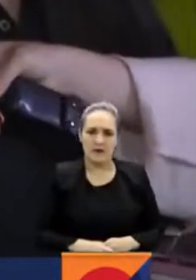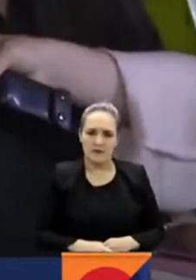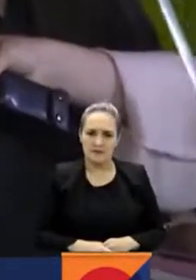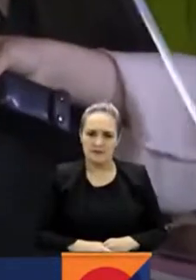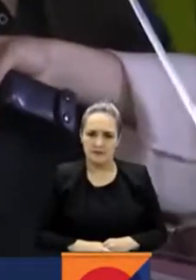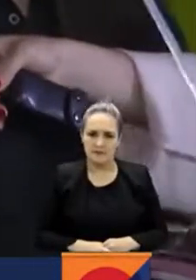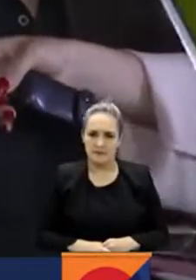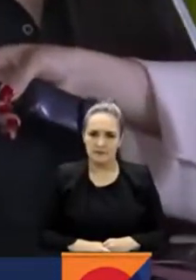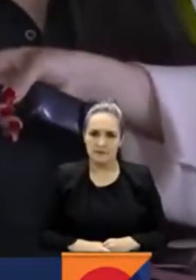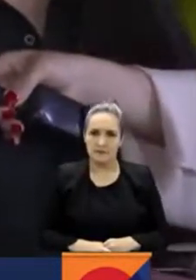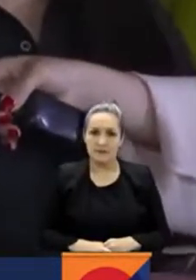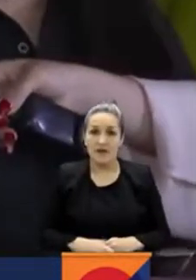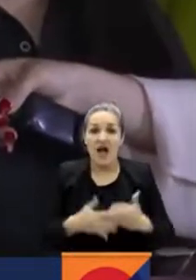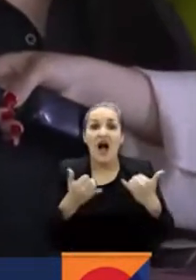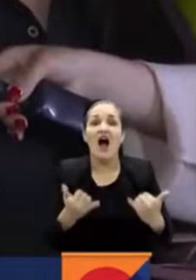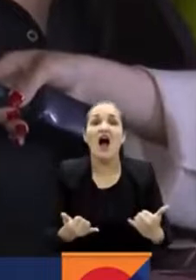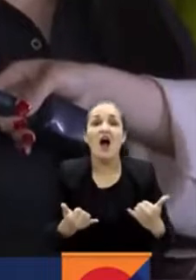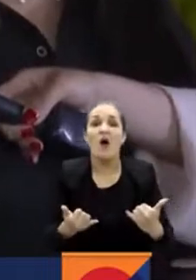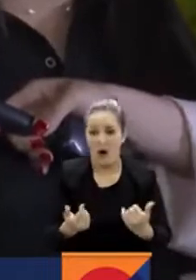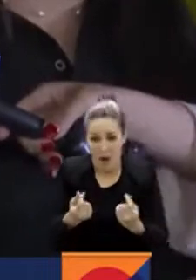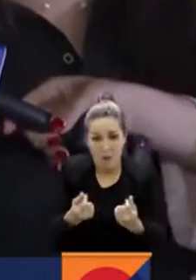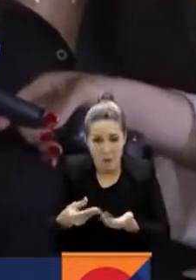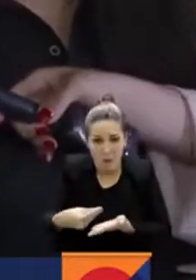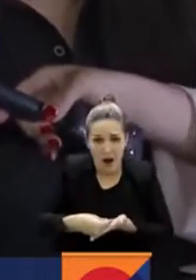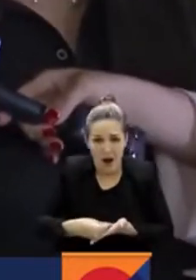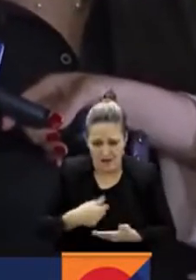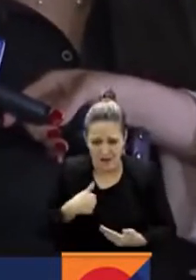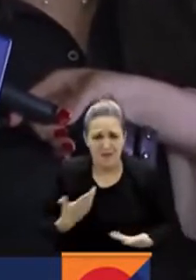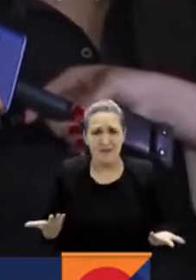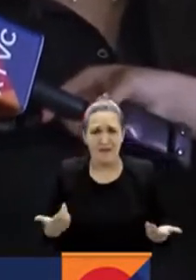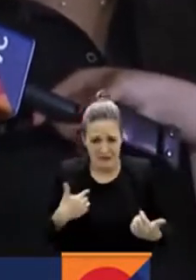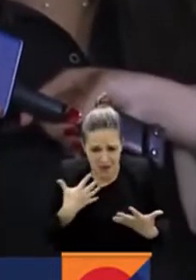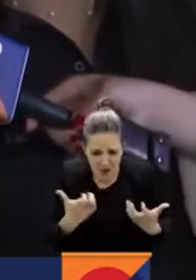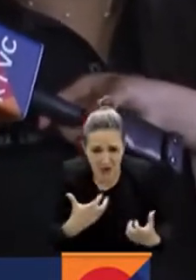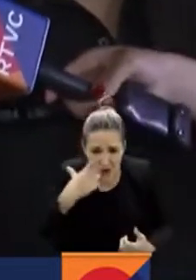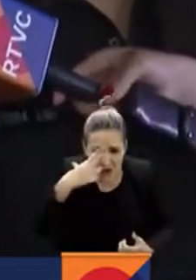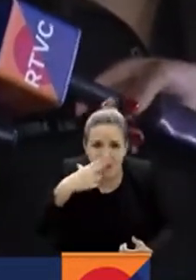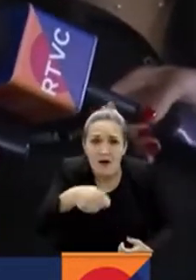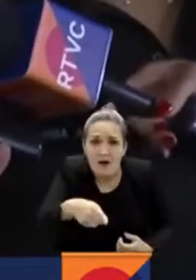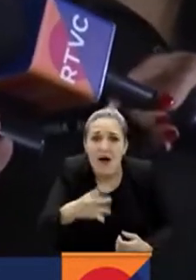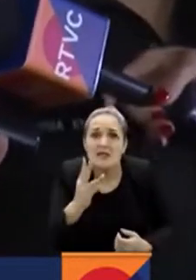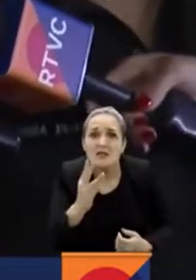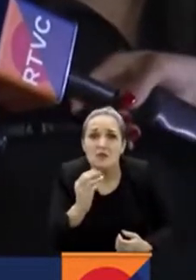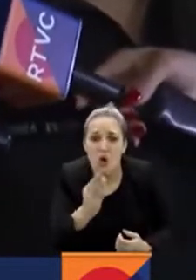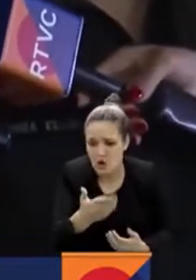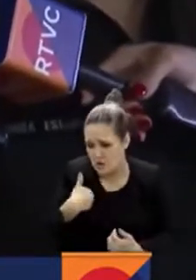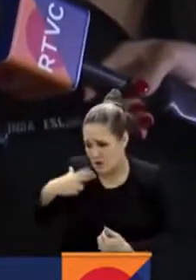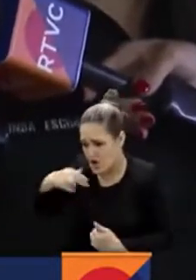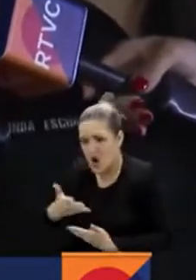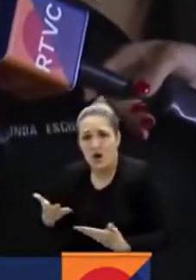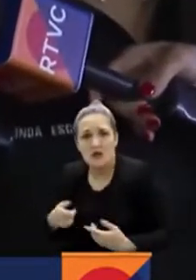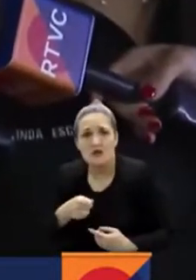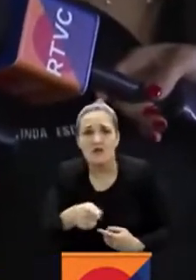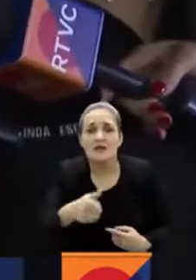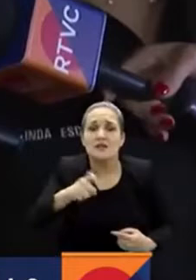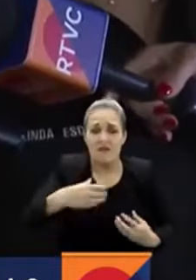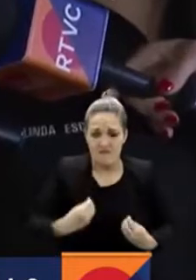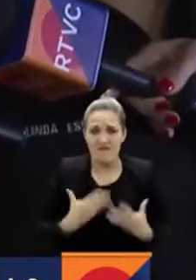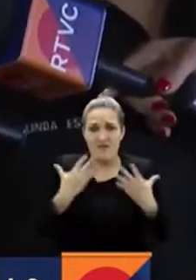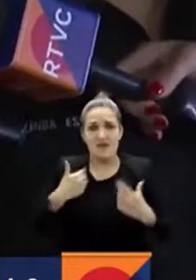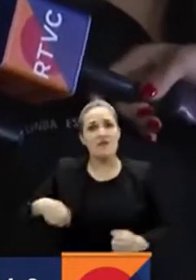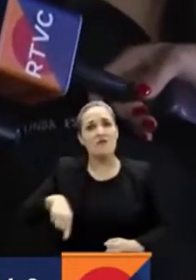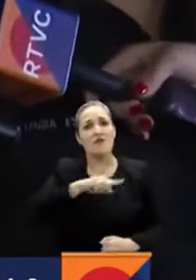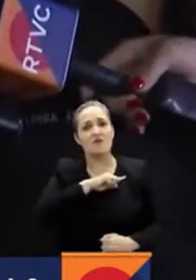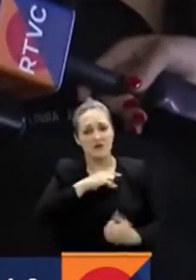Nada, ningún dinero, nada, no los va a devolver. Pero sí quiero decirles que hay muchos que estamos vivos y por los que